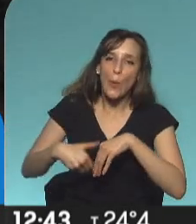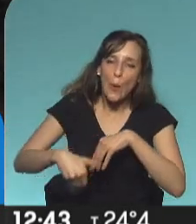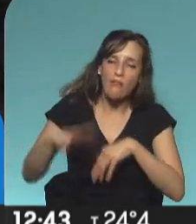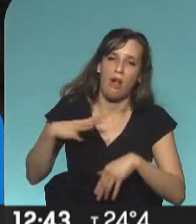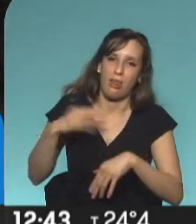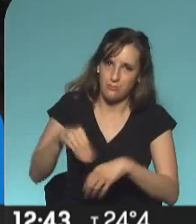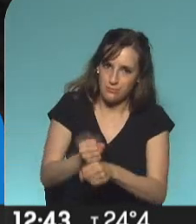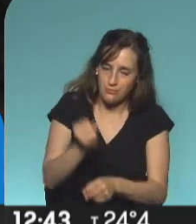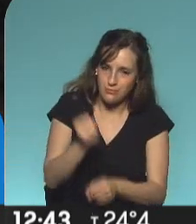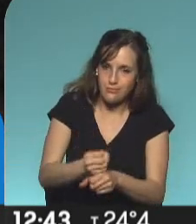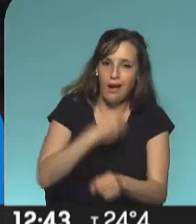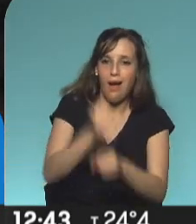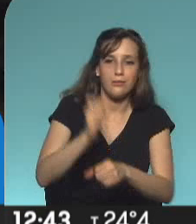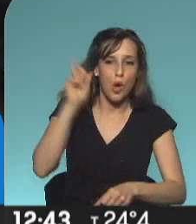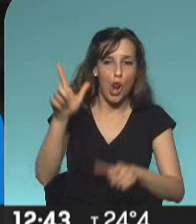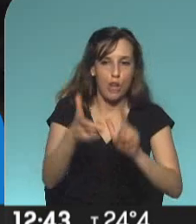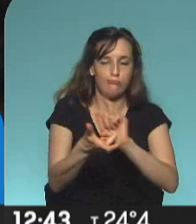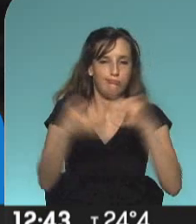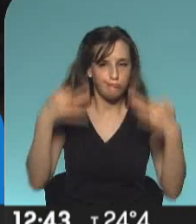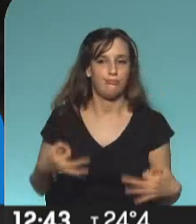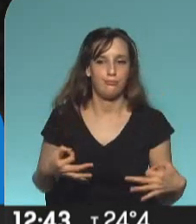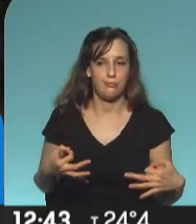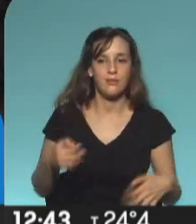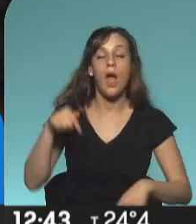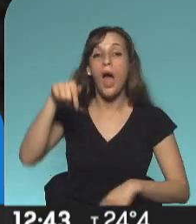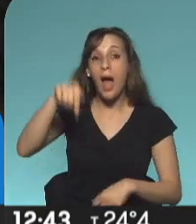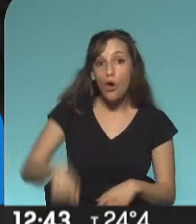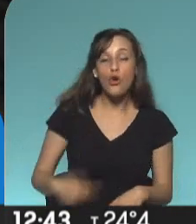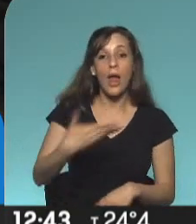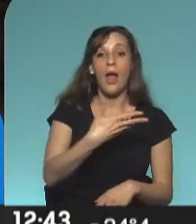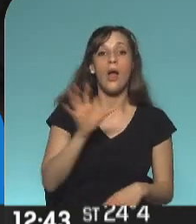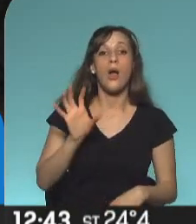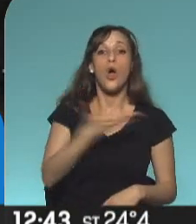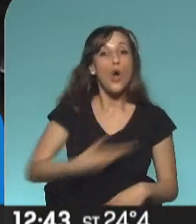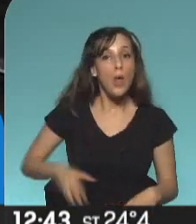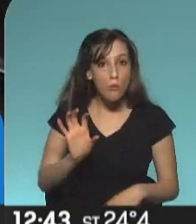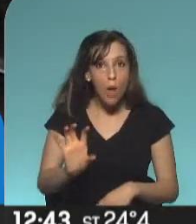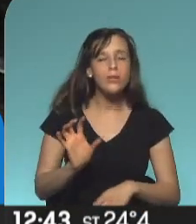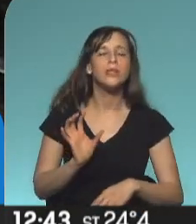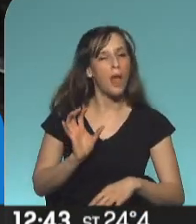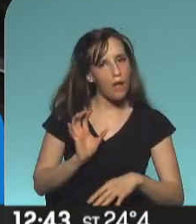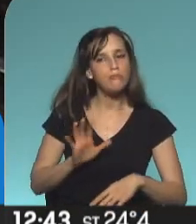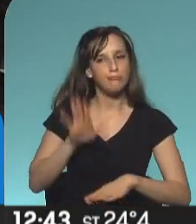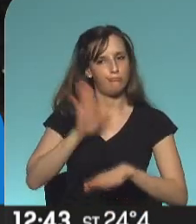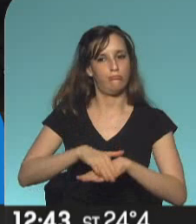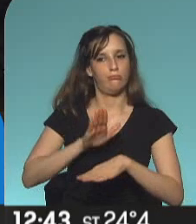transformarlo. Ahora, el gobierno de la provincia está haciendo lo que se comprometió a